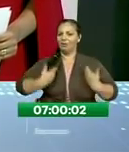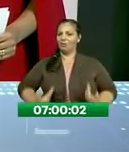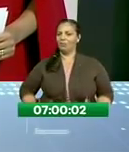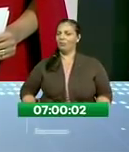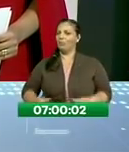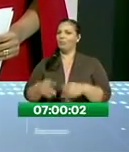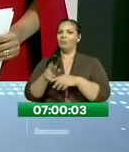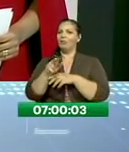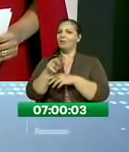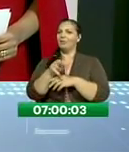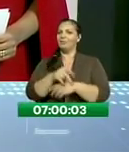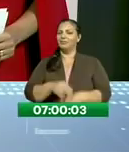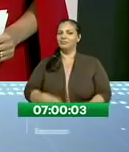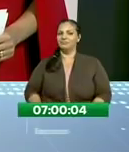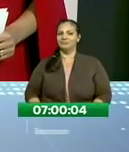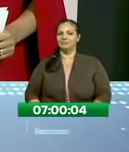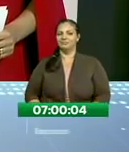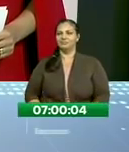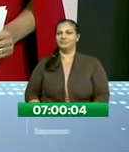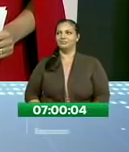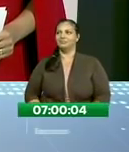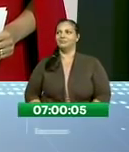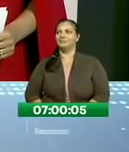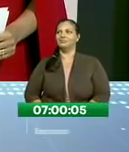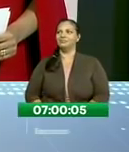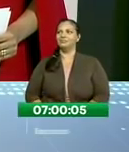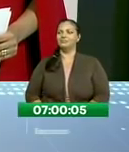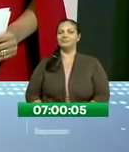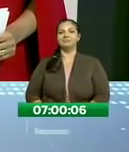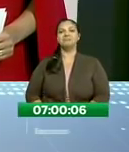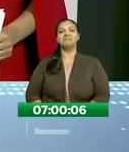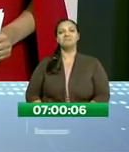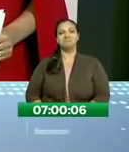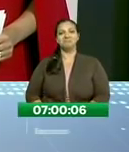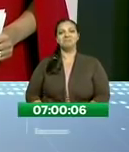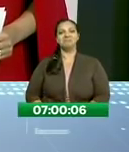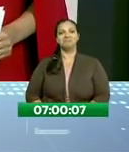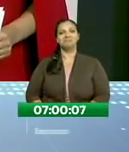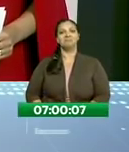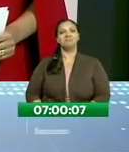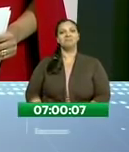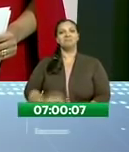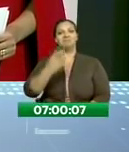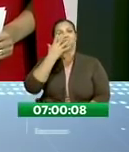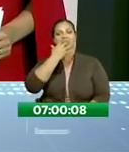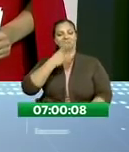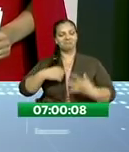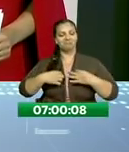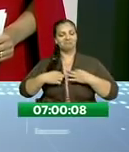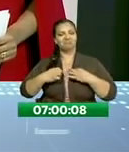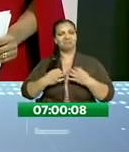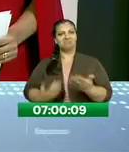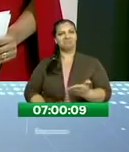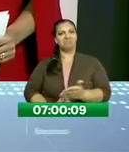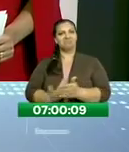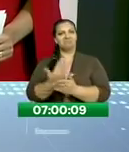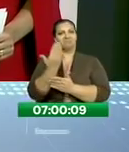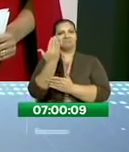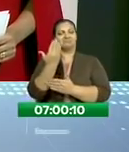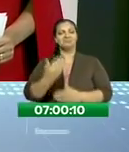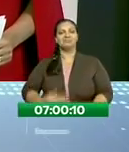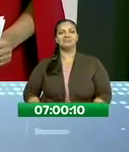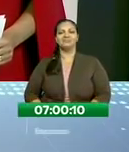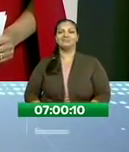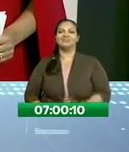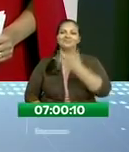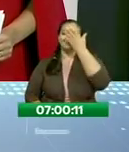una recorrida por todas las tiendas, cada día está experimentando, innovando y estrenando ropa nueva. Así es, mi querida Roselena,